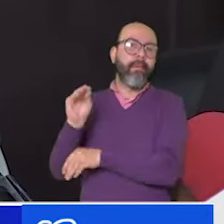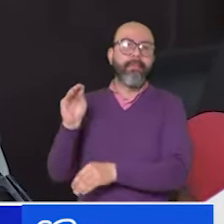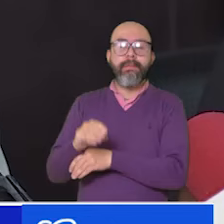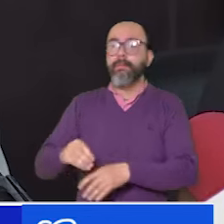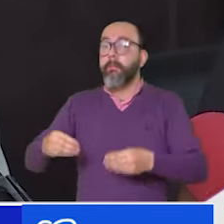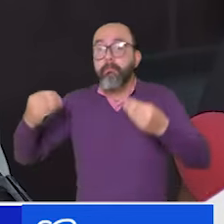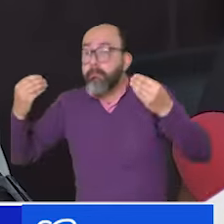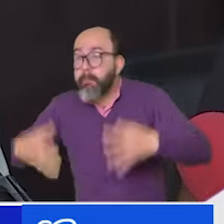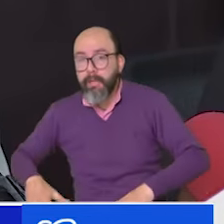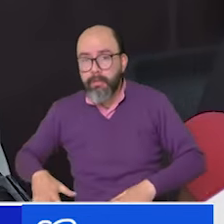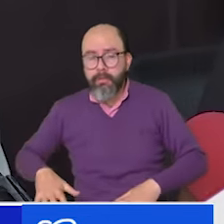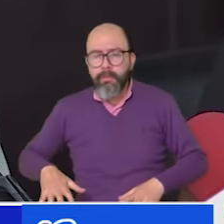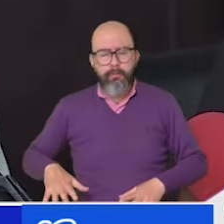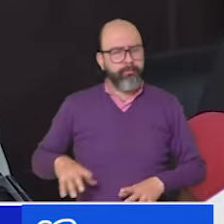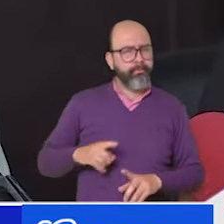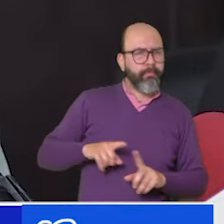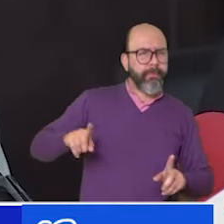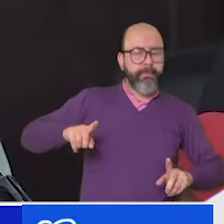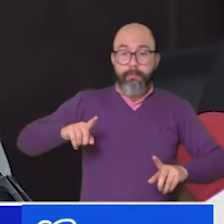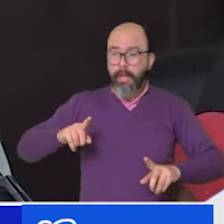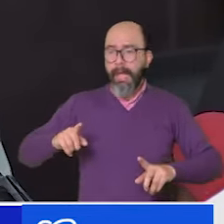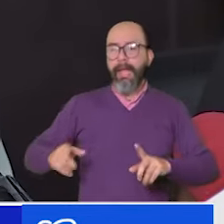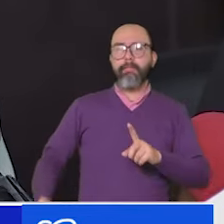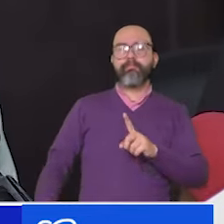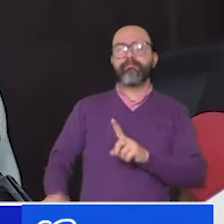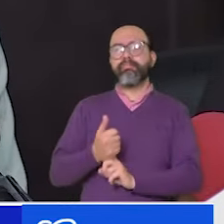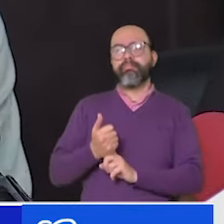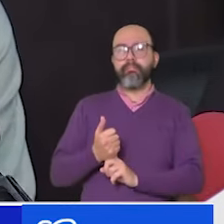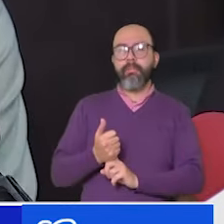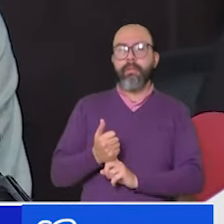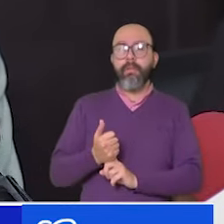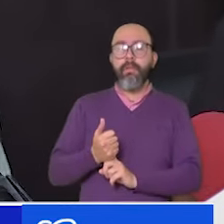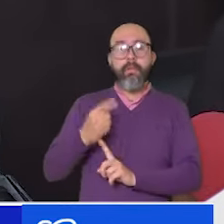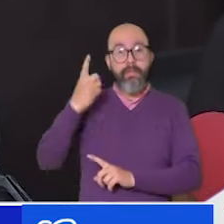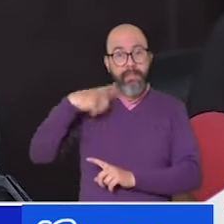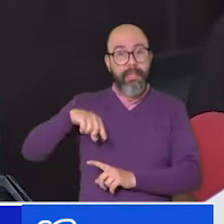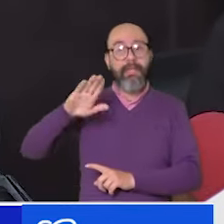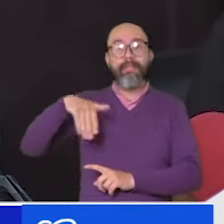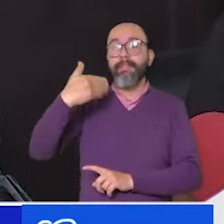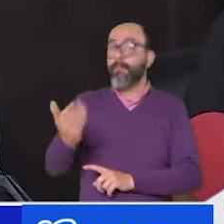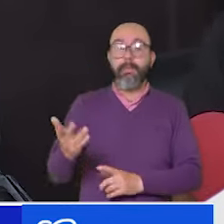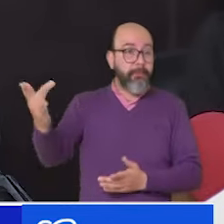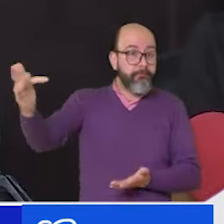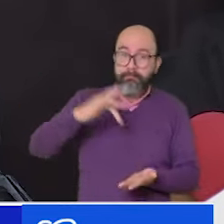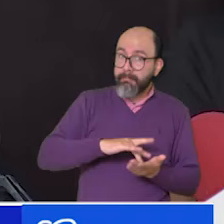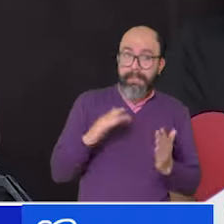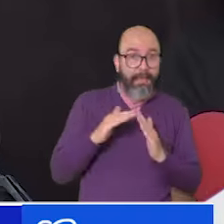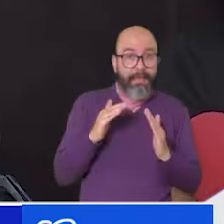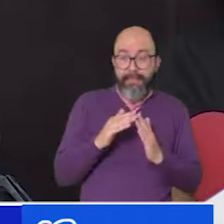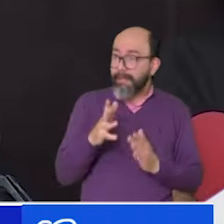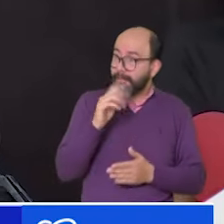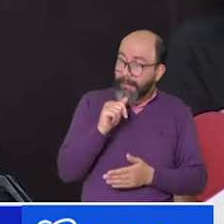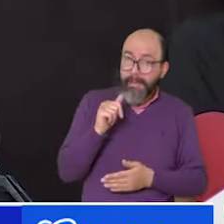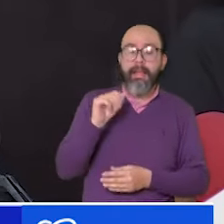Sin embargo, pues los familiares lo reportan ya más o menos un día después de que él no llega a su lugar de